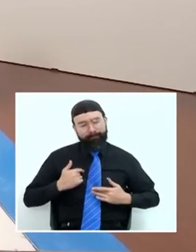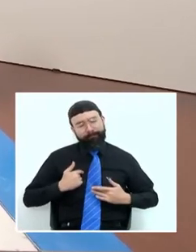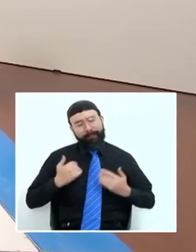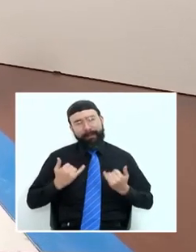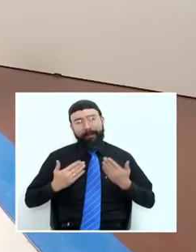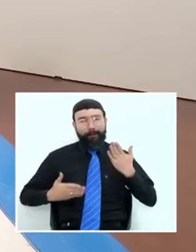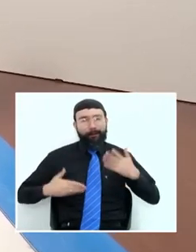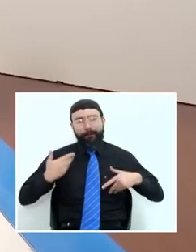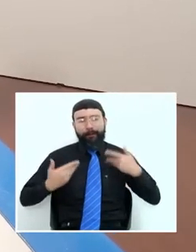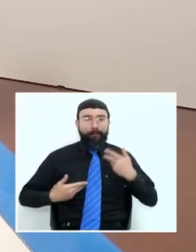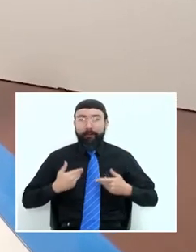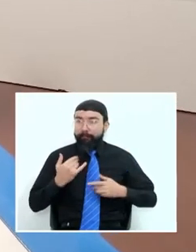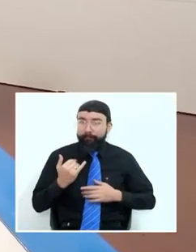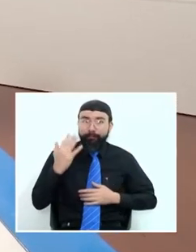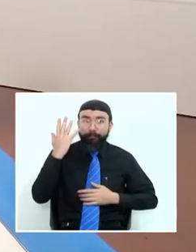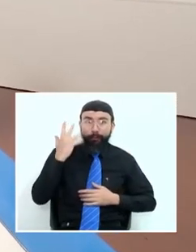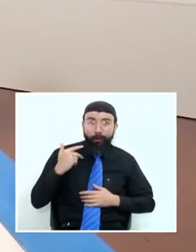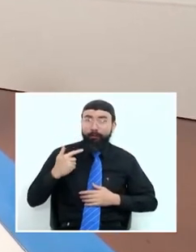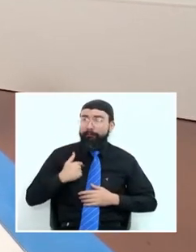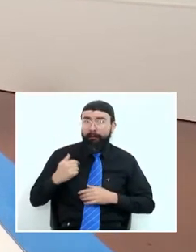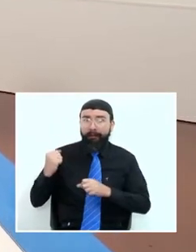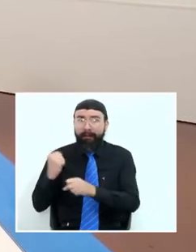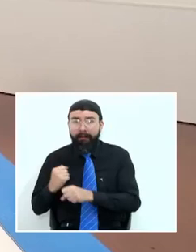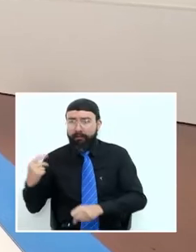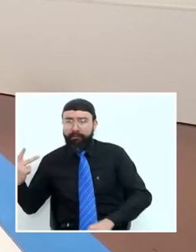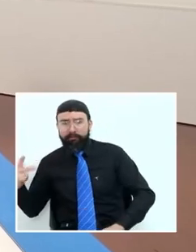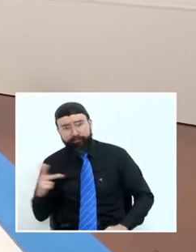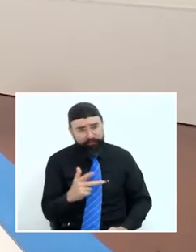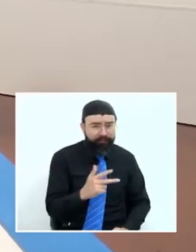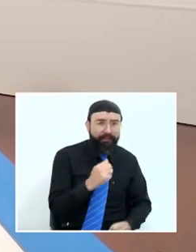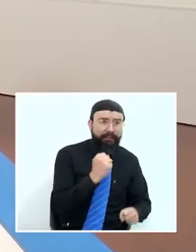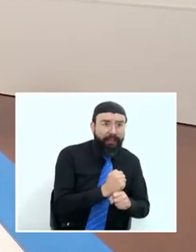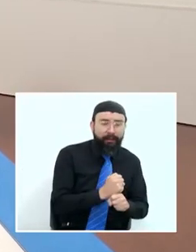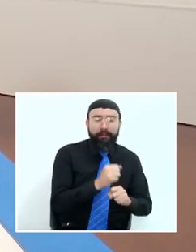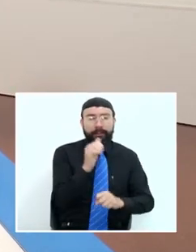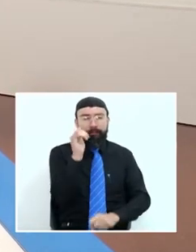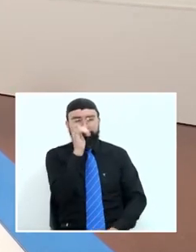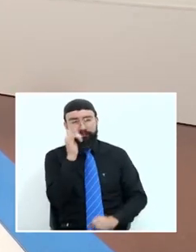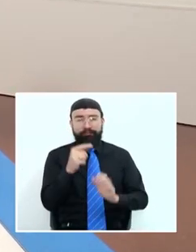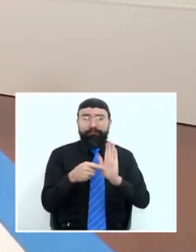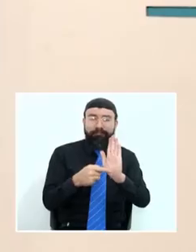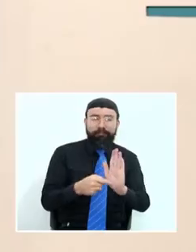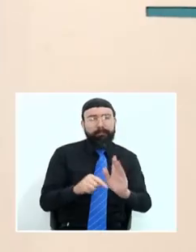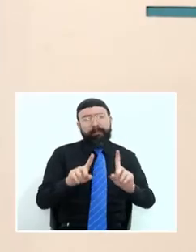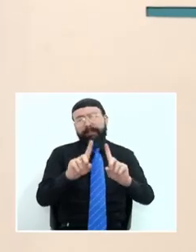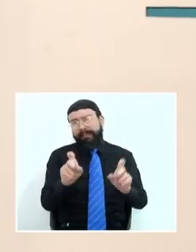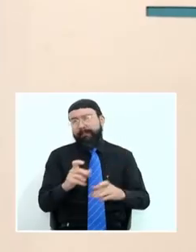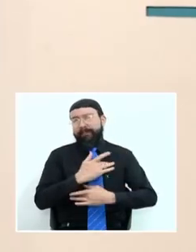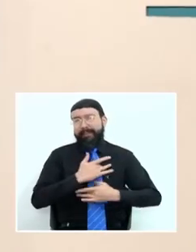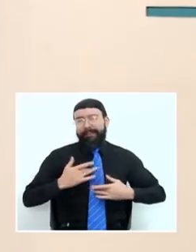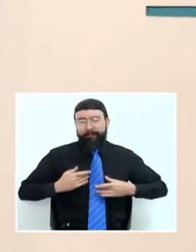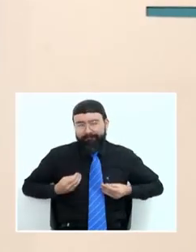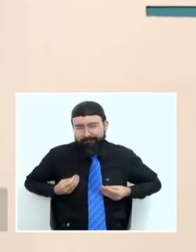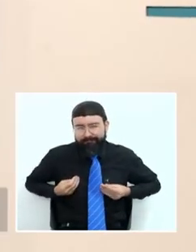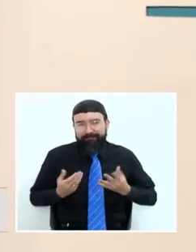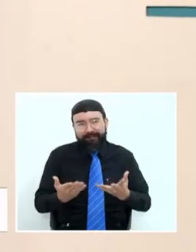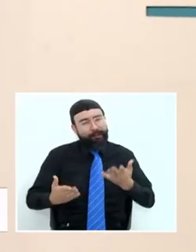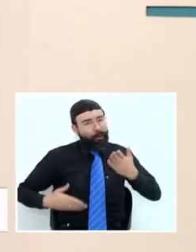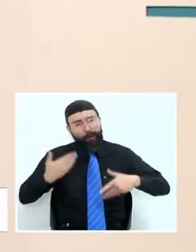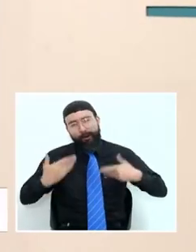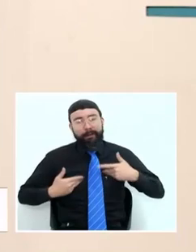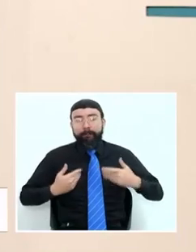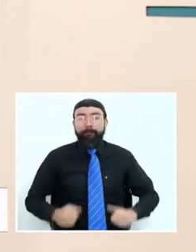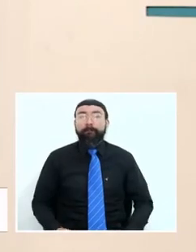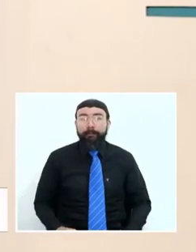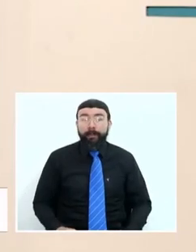alegría estar cada día corriendo para llegar a este espacio y compartir con todos ustedes diferentes temas de salud. Tengo